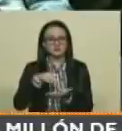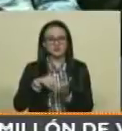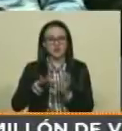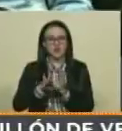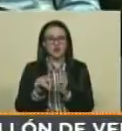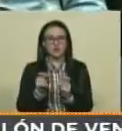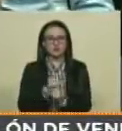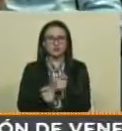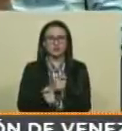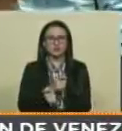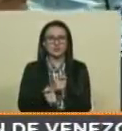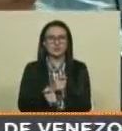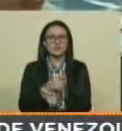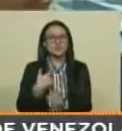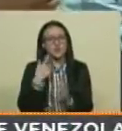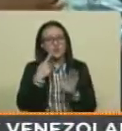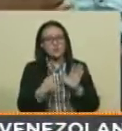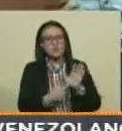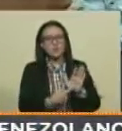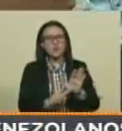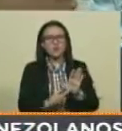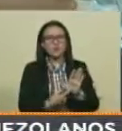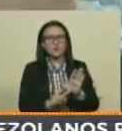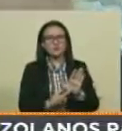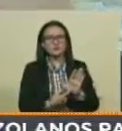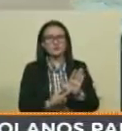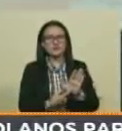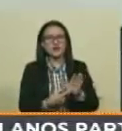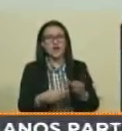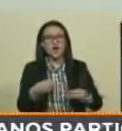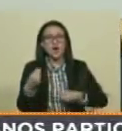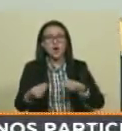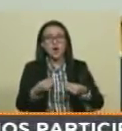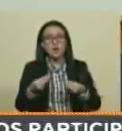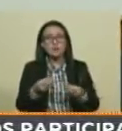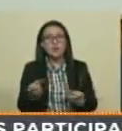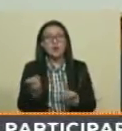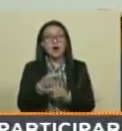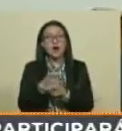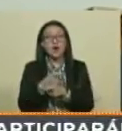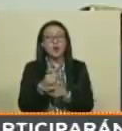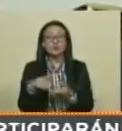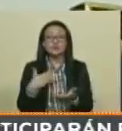Constituyente, demostrar cómo entre agosto y diciembre,